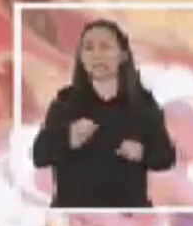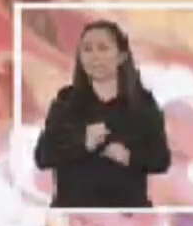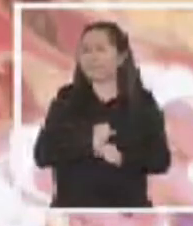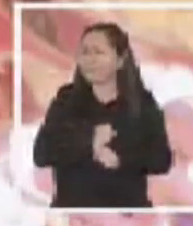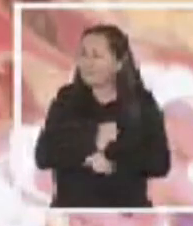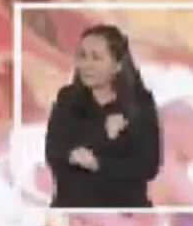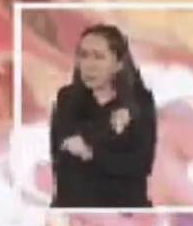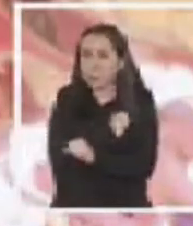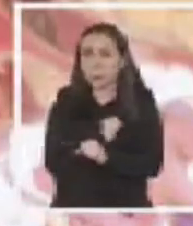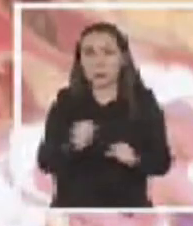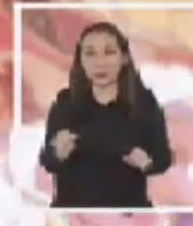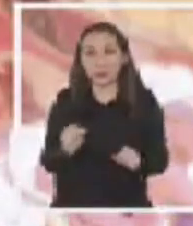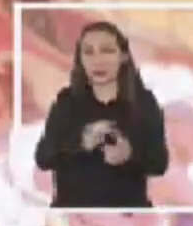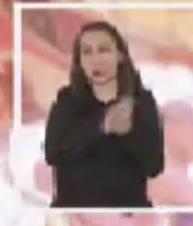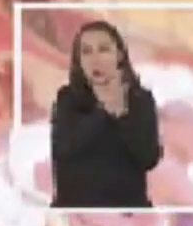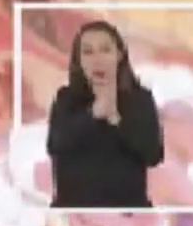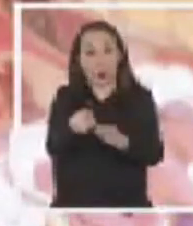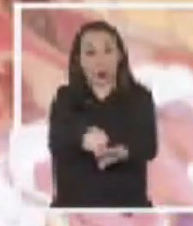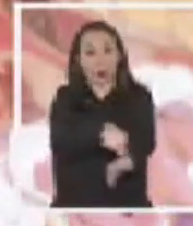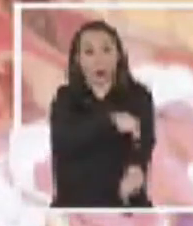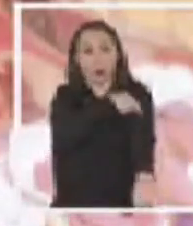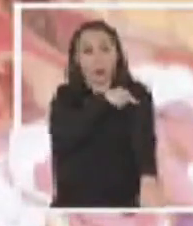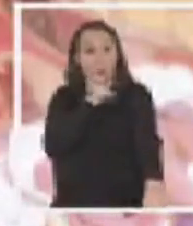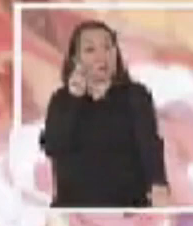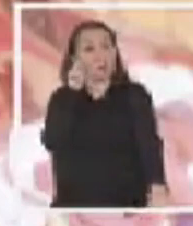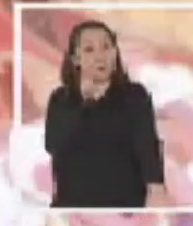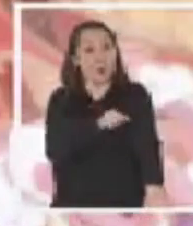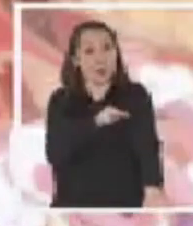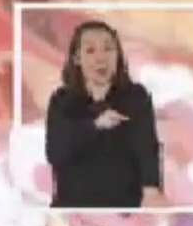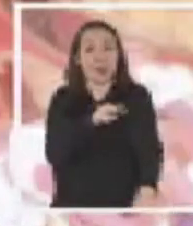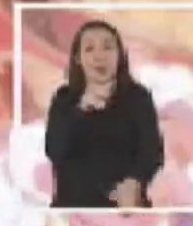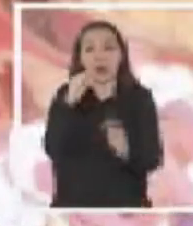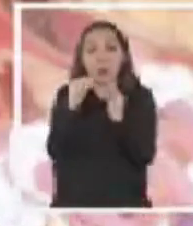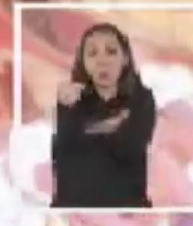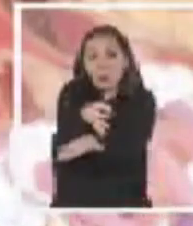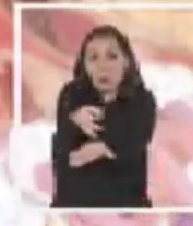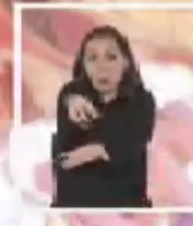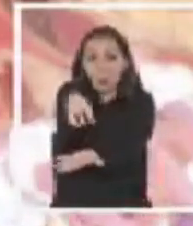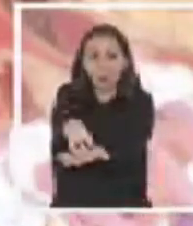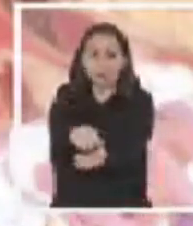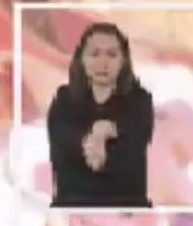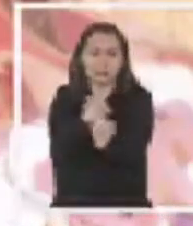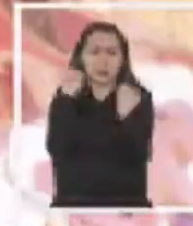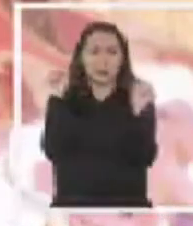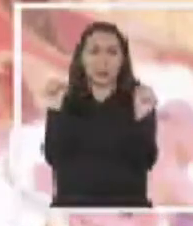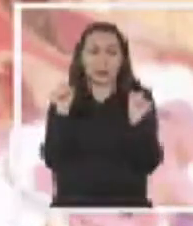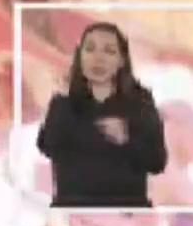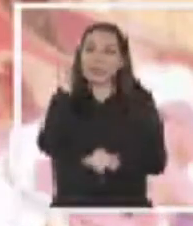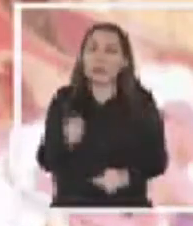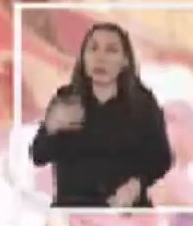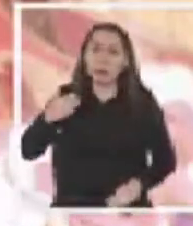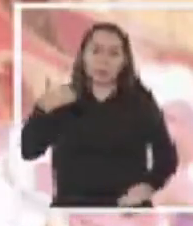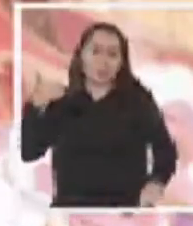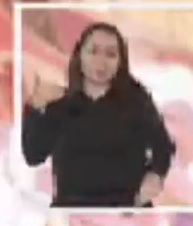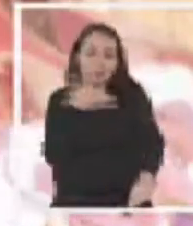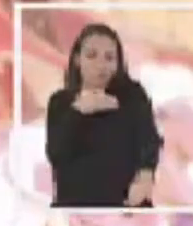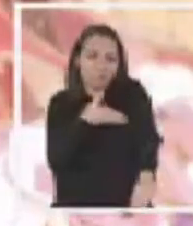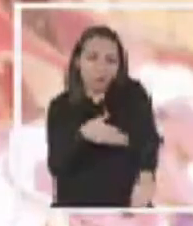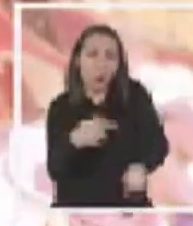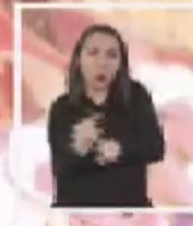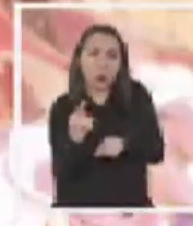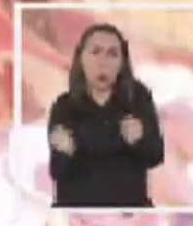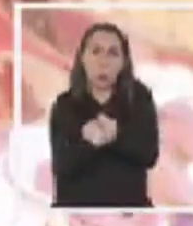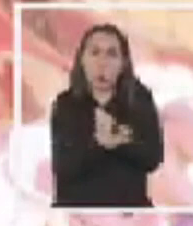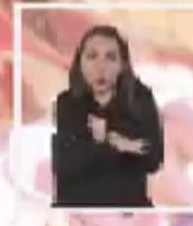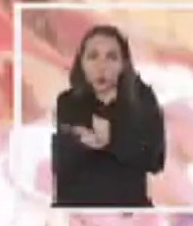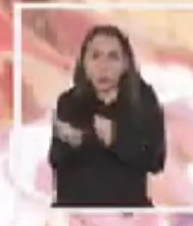imposible ver todo chile desde un palacio y por eso tengo la convicción que es tremendamente importante estar siempre en el territorio conversando con ustedes